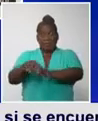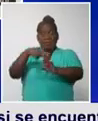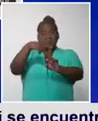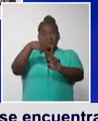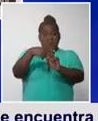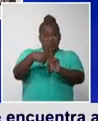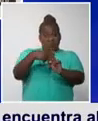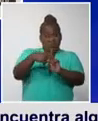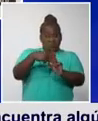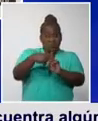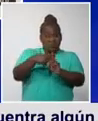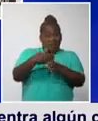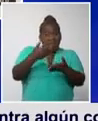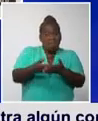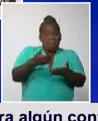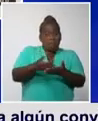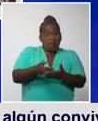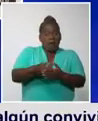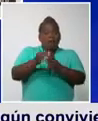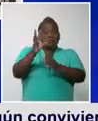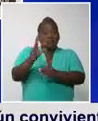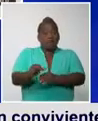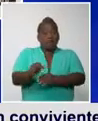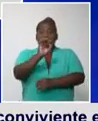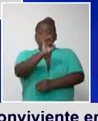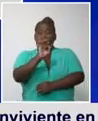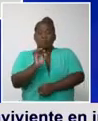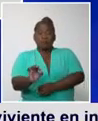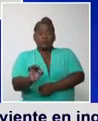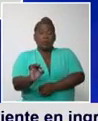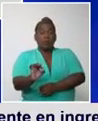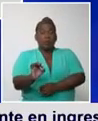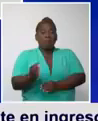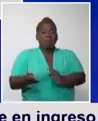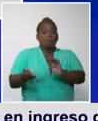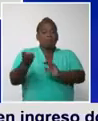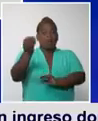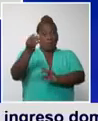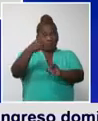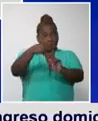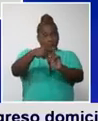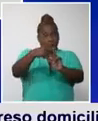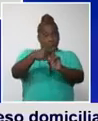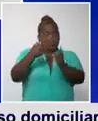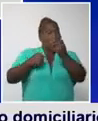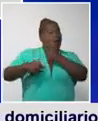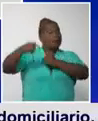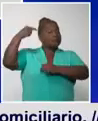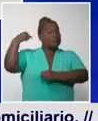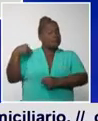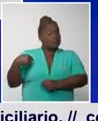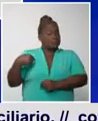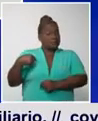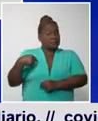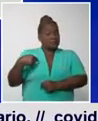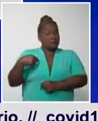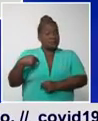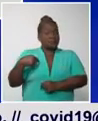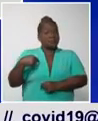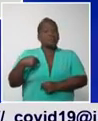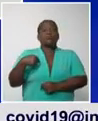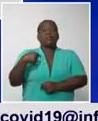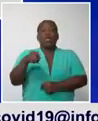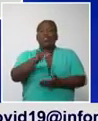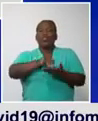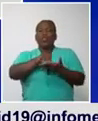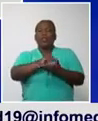ayer, la cifra, el porciento mayor de muestras positivas se tuvo en la provincia